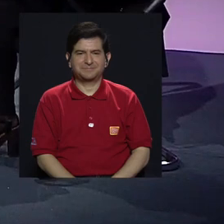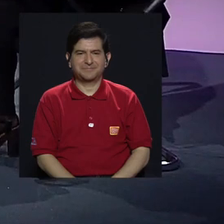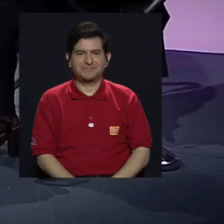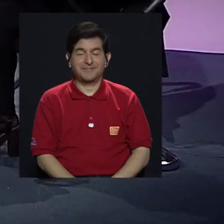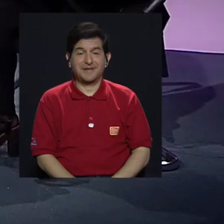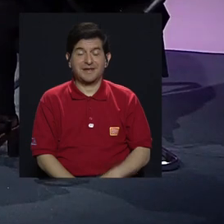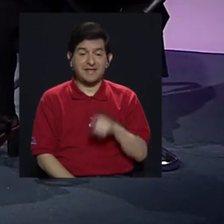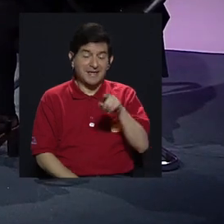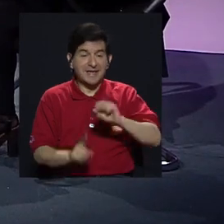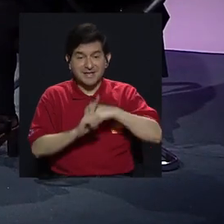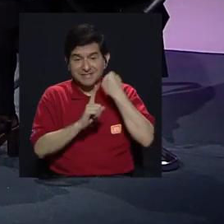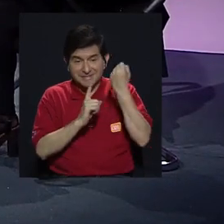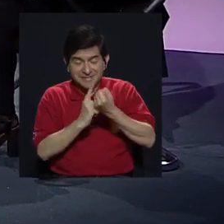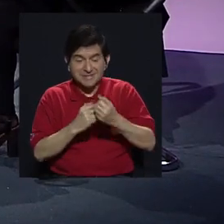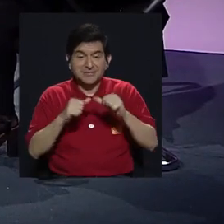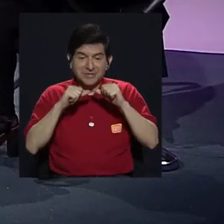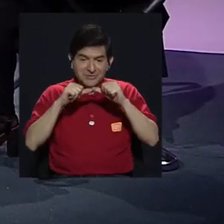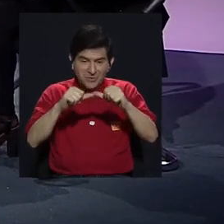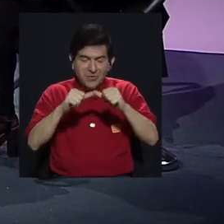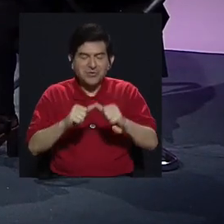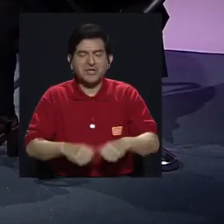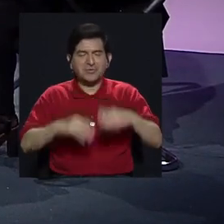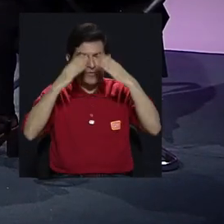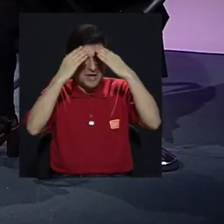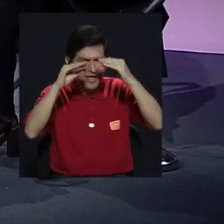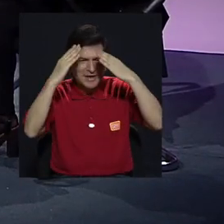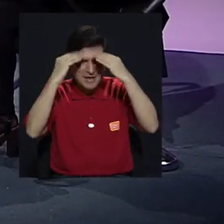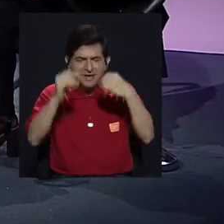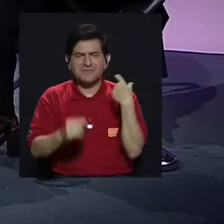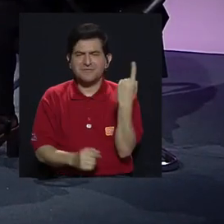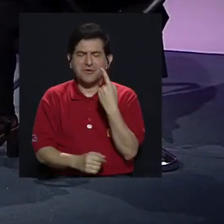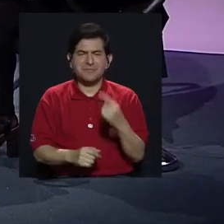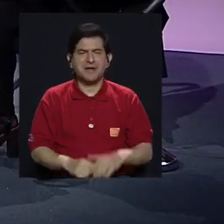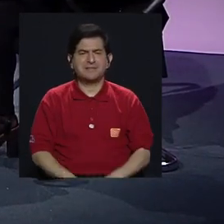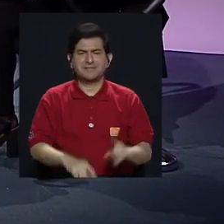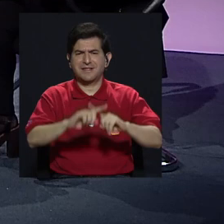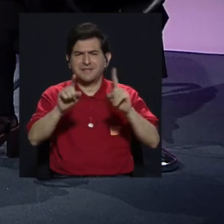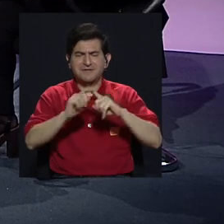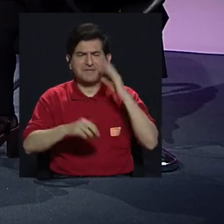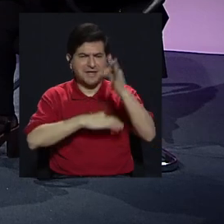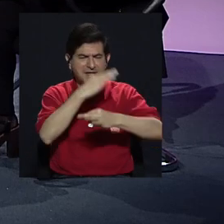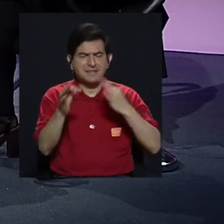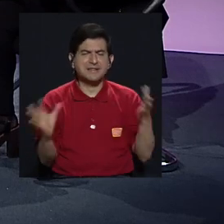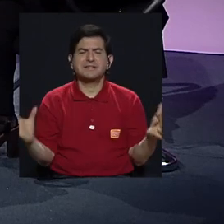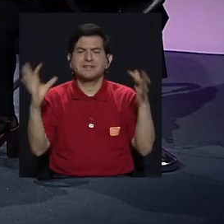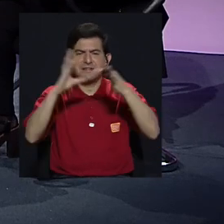En eso estamos, ¿verdad? Vamos a seguir informando siempre sobre este diferente tipo